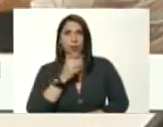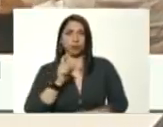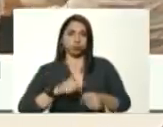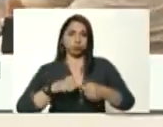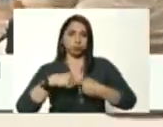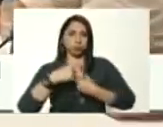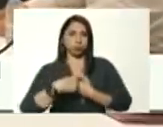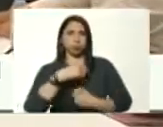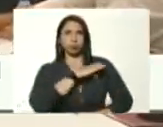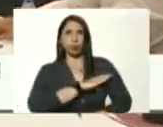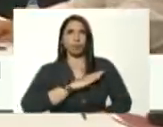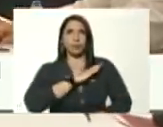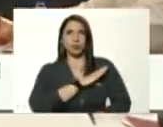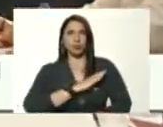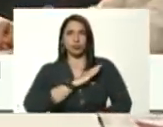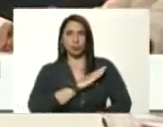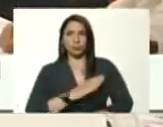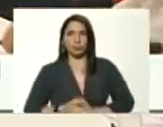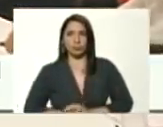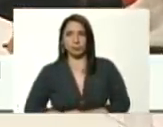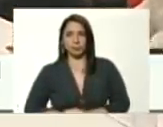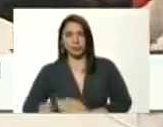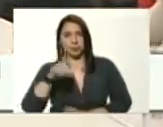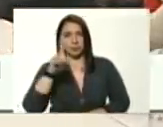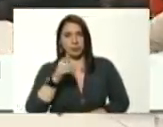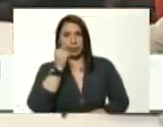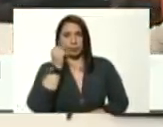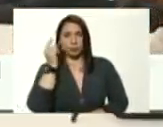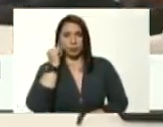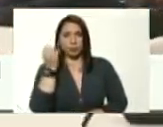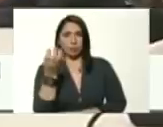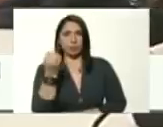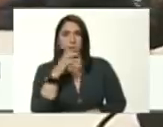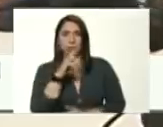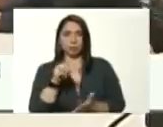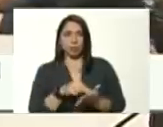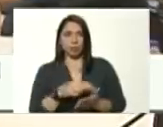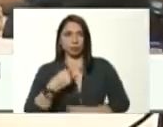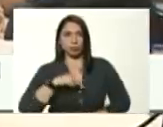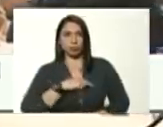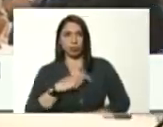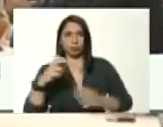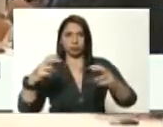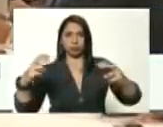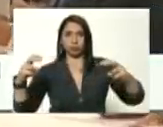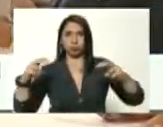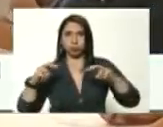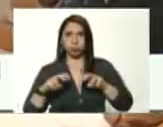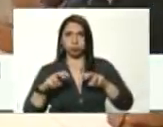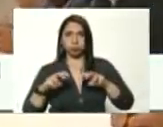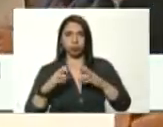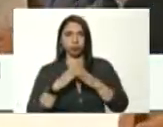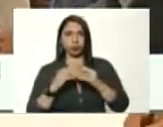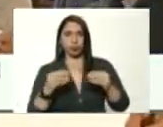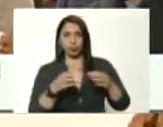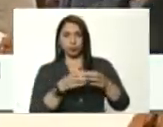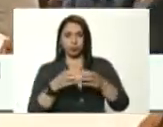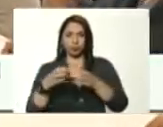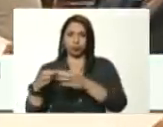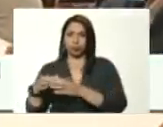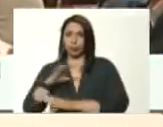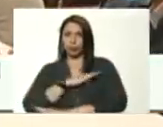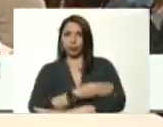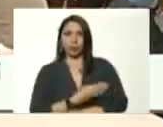diputado de la asamblea nacional que estamos aquí a todos los sectores de las fuerzas vivas del estado